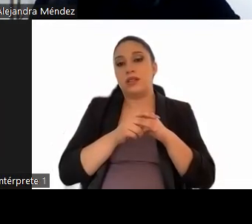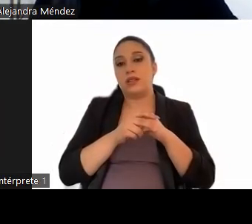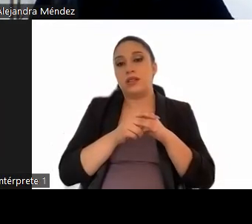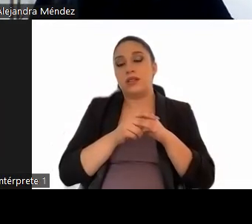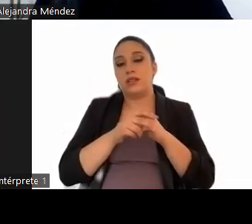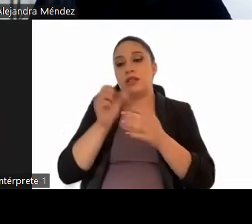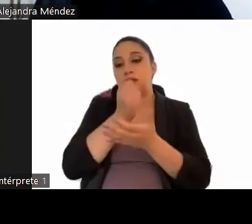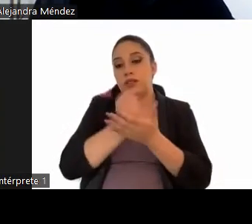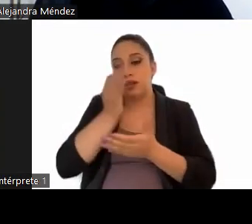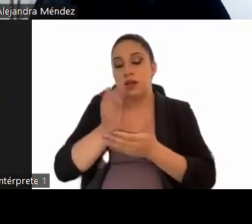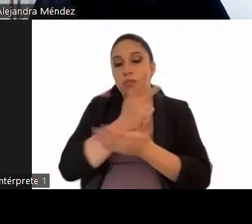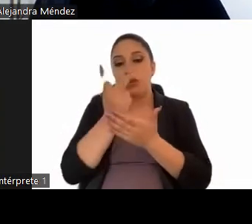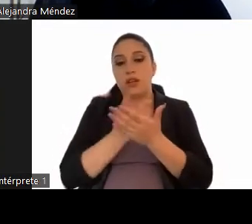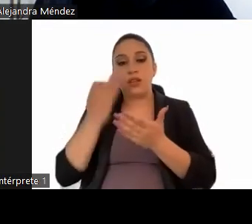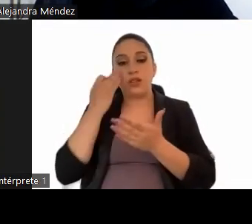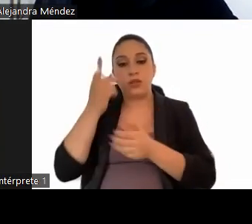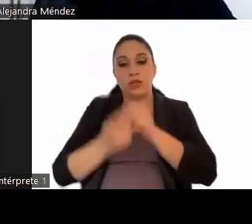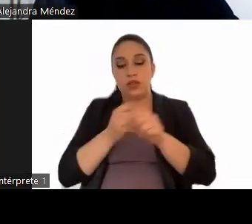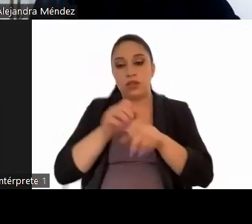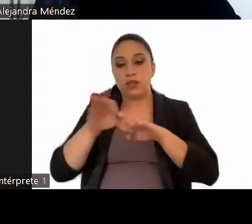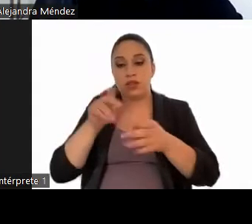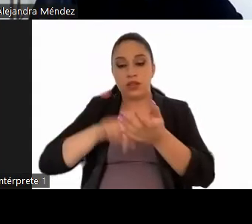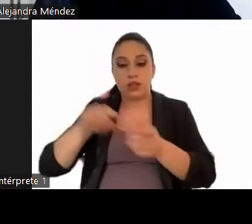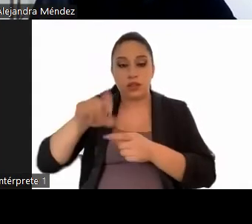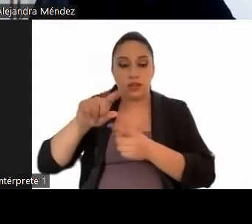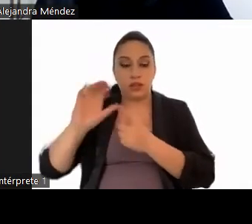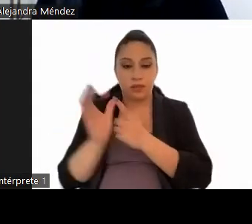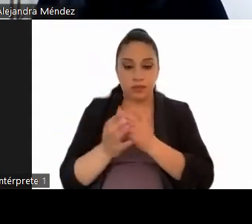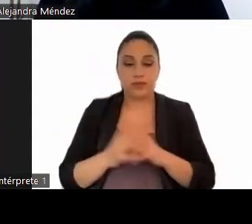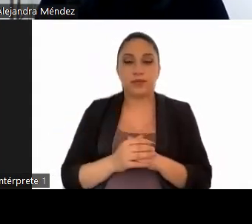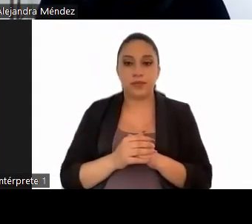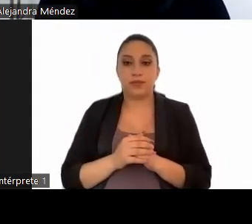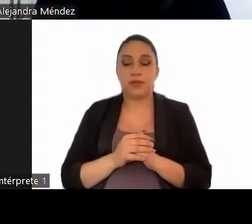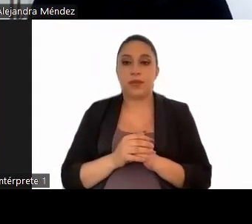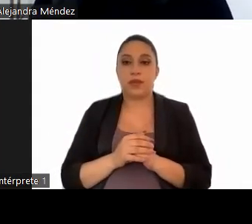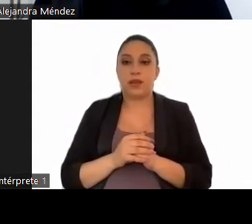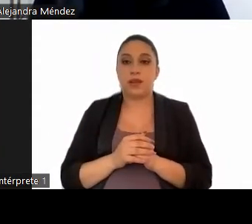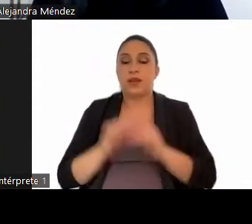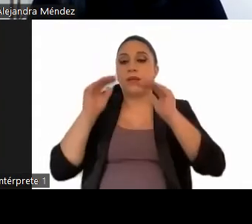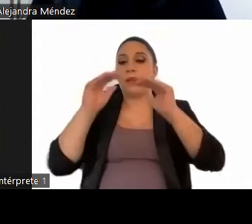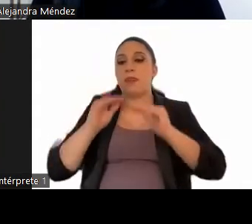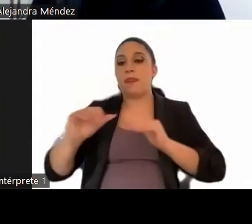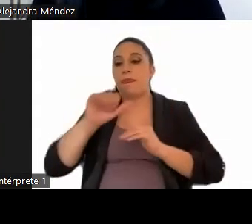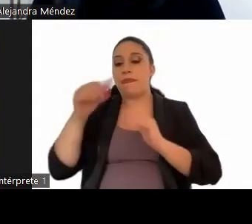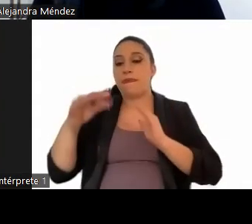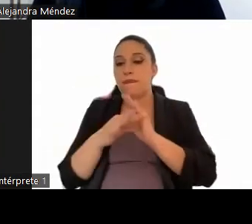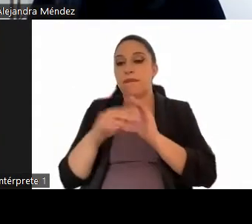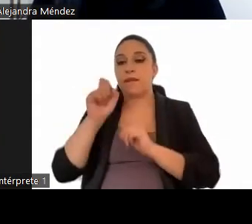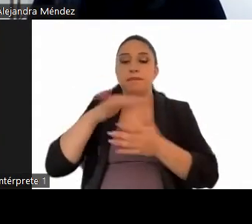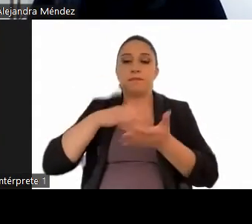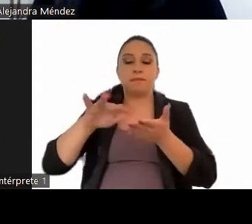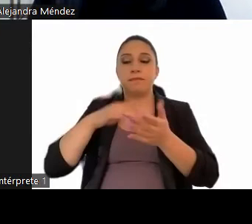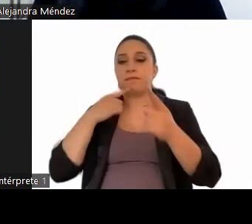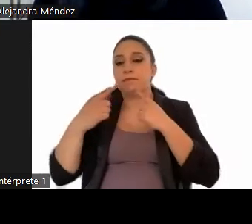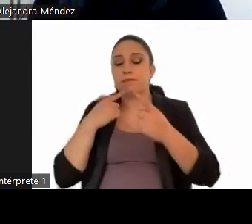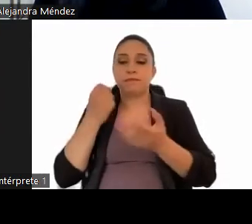el programa anual de trabajo de la comisión. Gracias, diputada. El siguiente punto del orden del día es la lectura, discusión